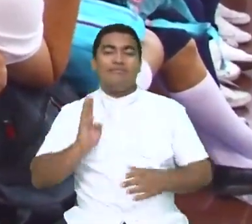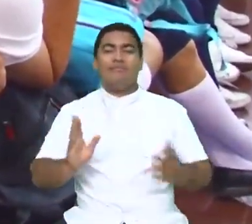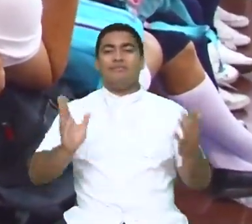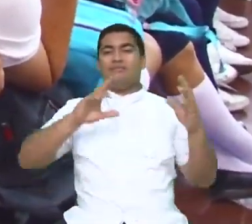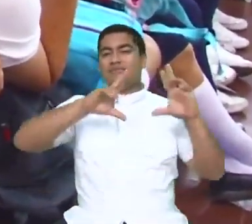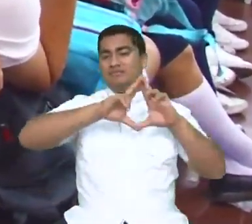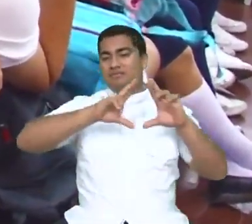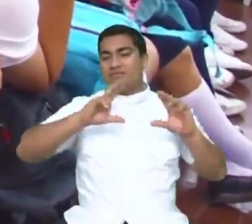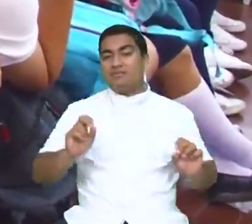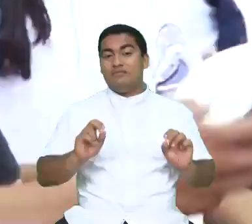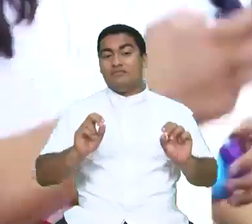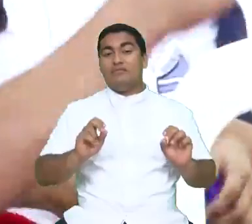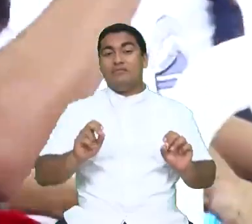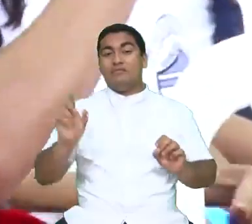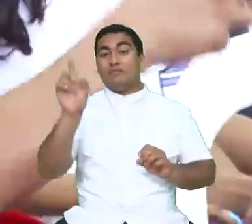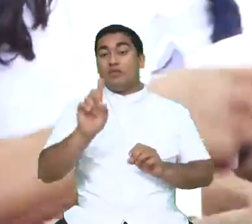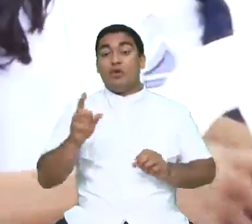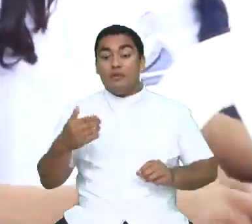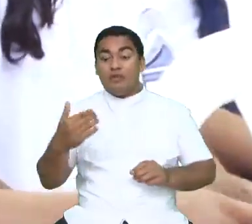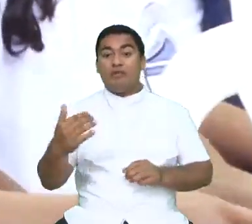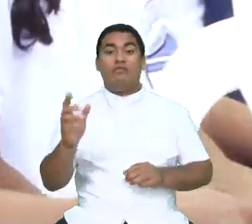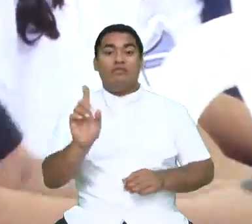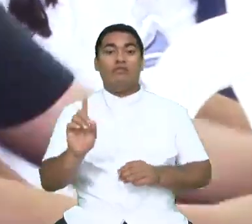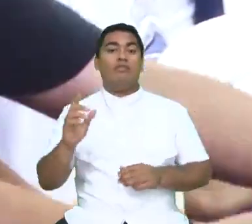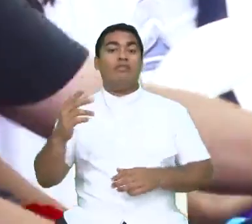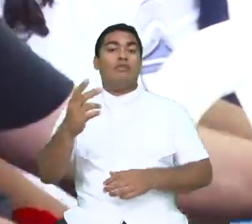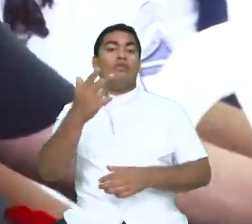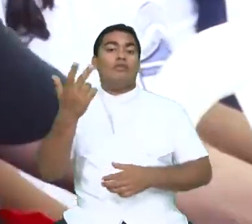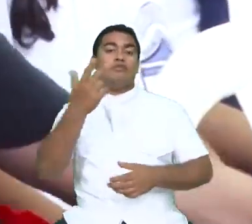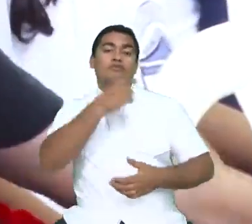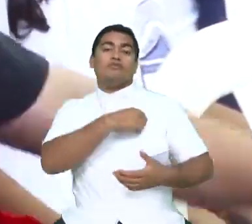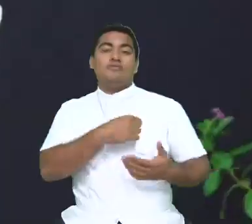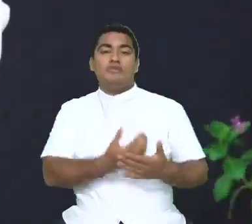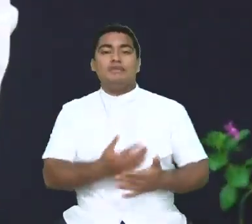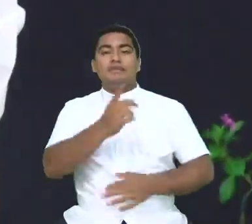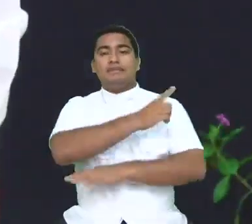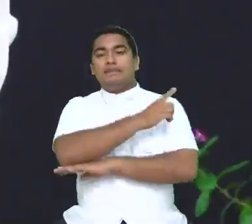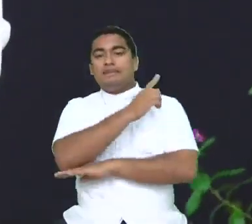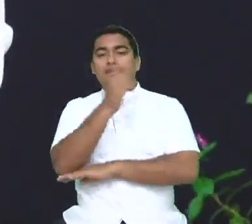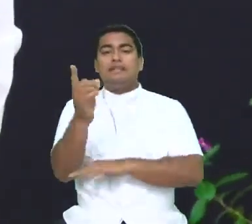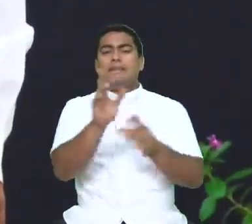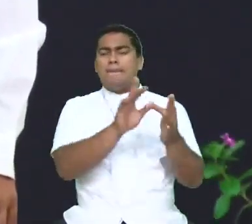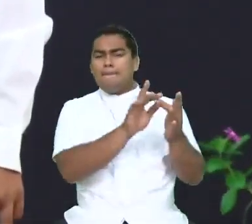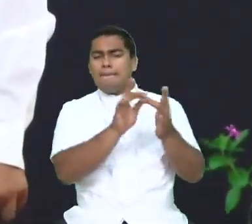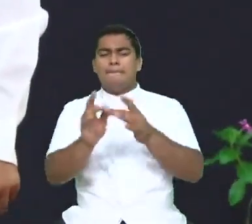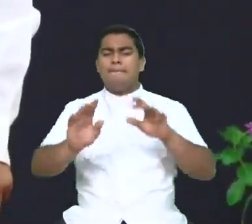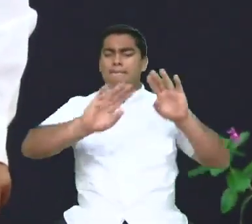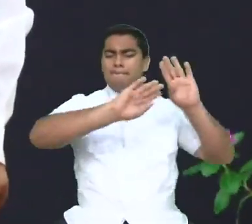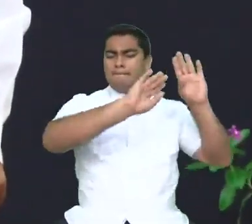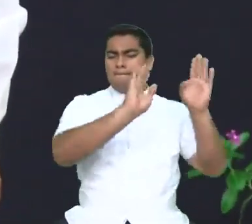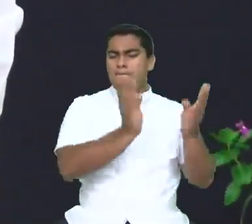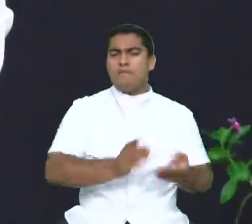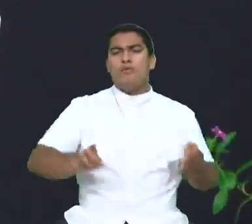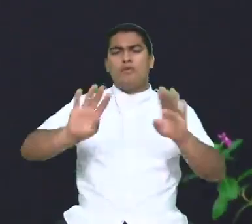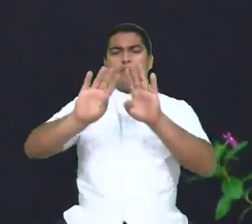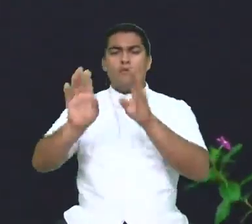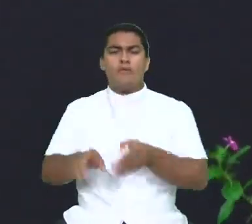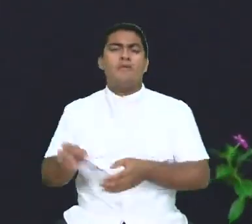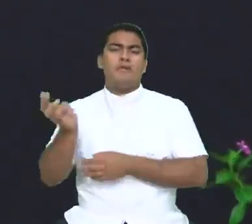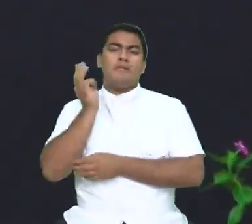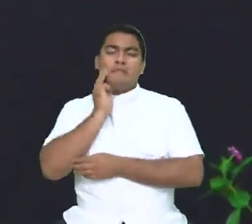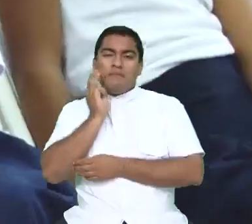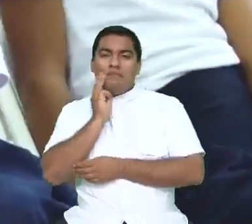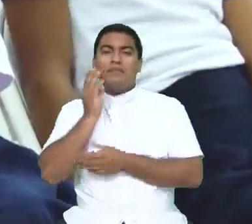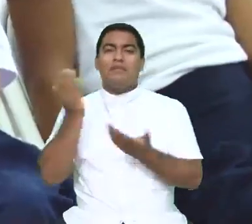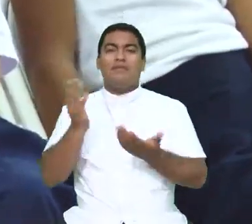este día, el domingo 8 de marzo, celebran ese día tan especial para todas las mujeres, no solo madres, sino que